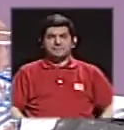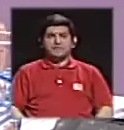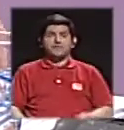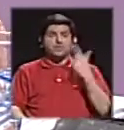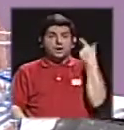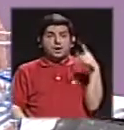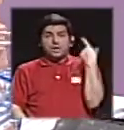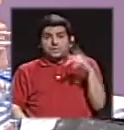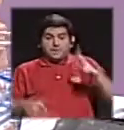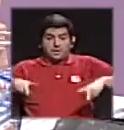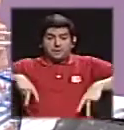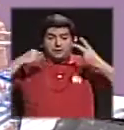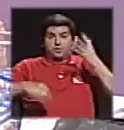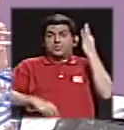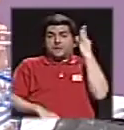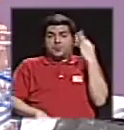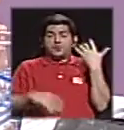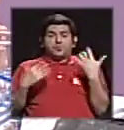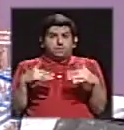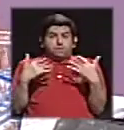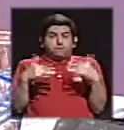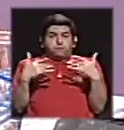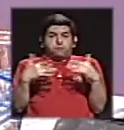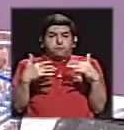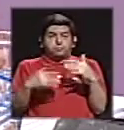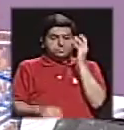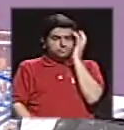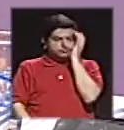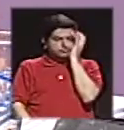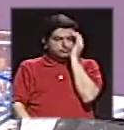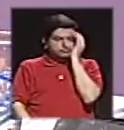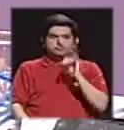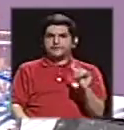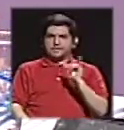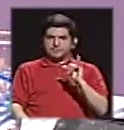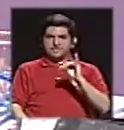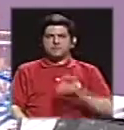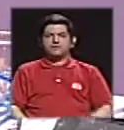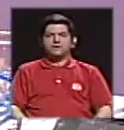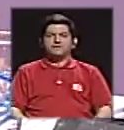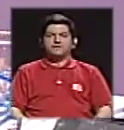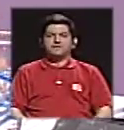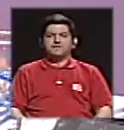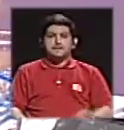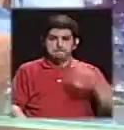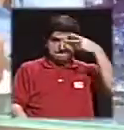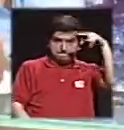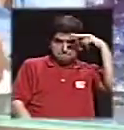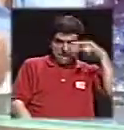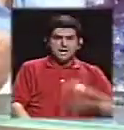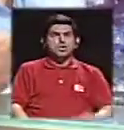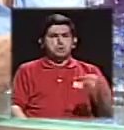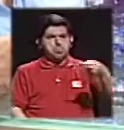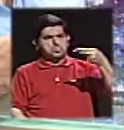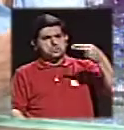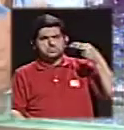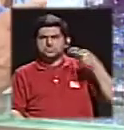de riesgo para la vida de las mujeres que es altamente preocupante. A la vez, en México, con una